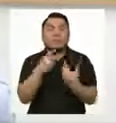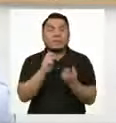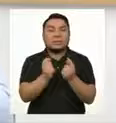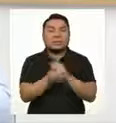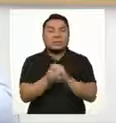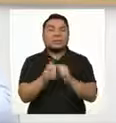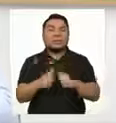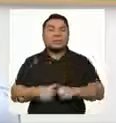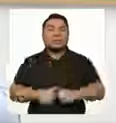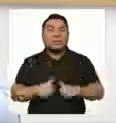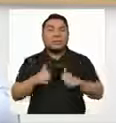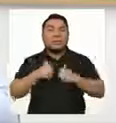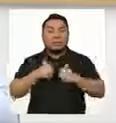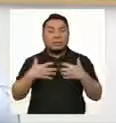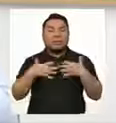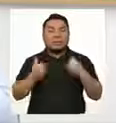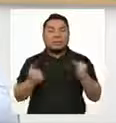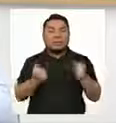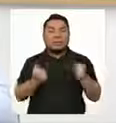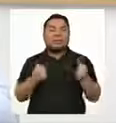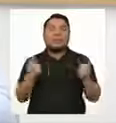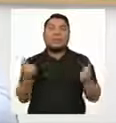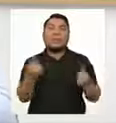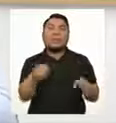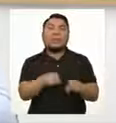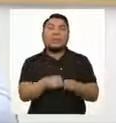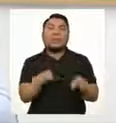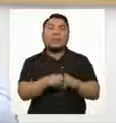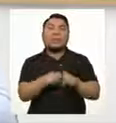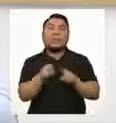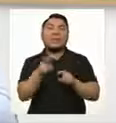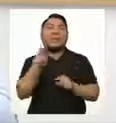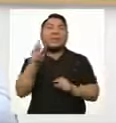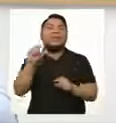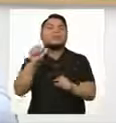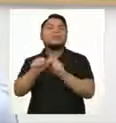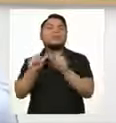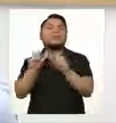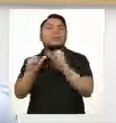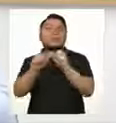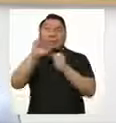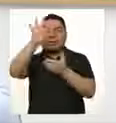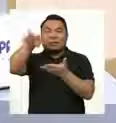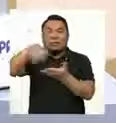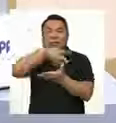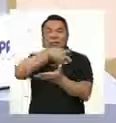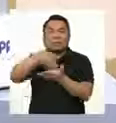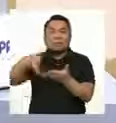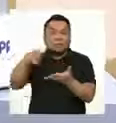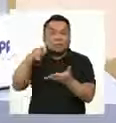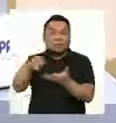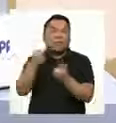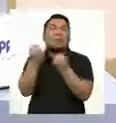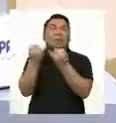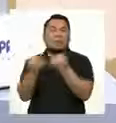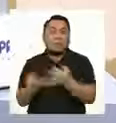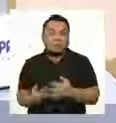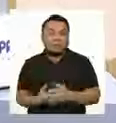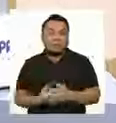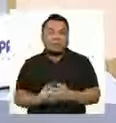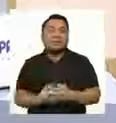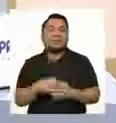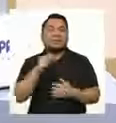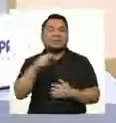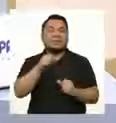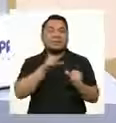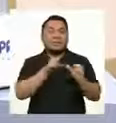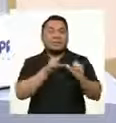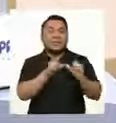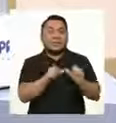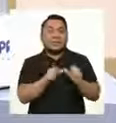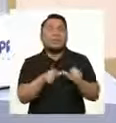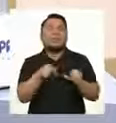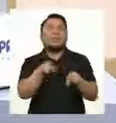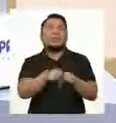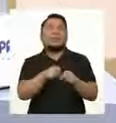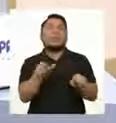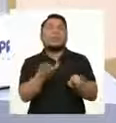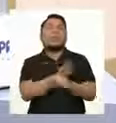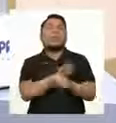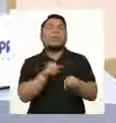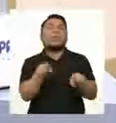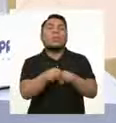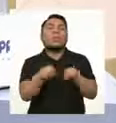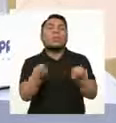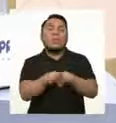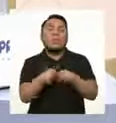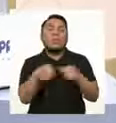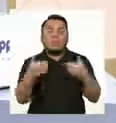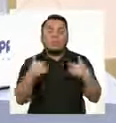una vida saludable son los mismos valores que tenemos en nuestra tabla de conteo. Claro, las frecuencias absolutas son igual